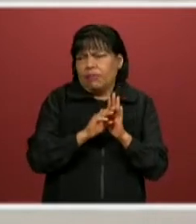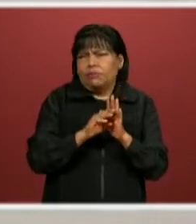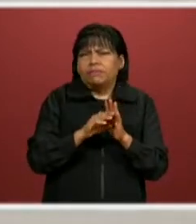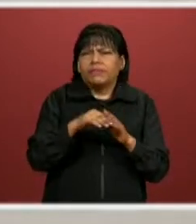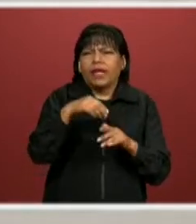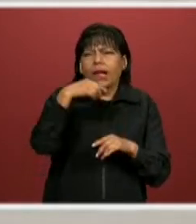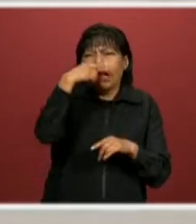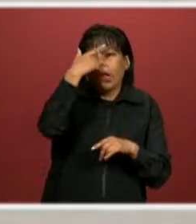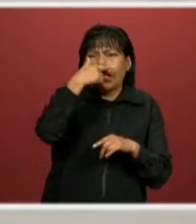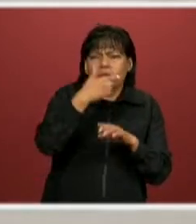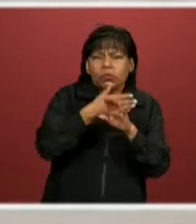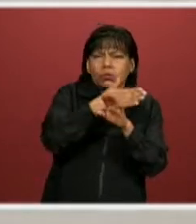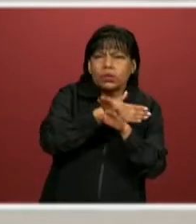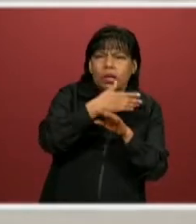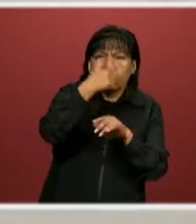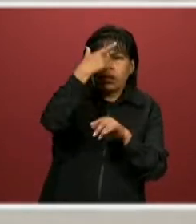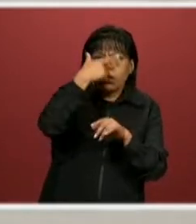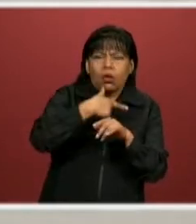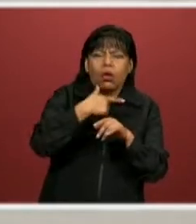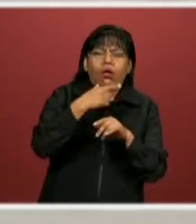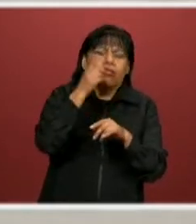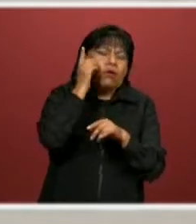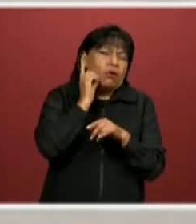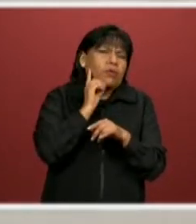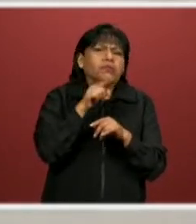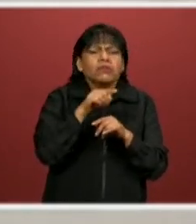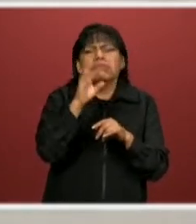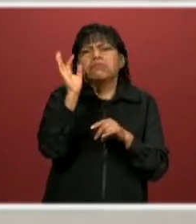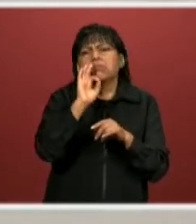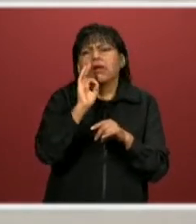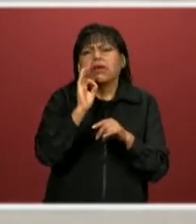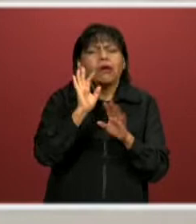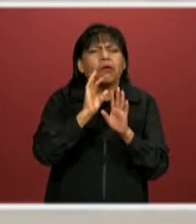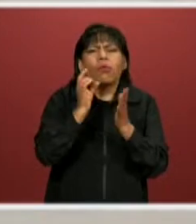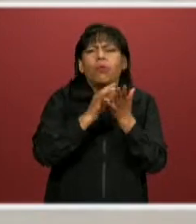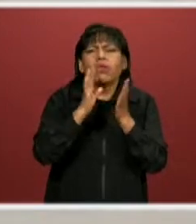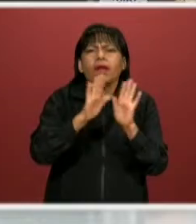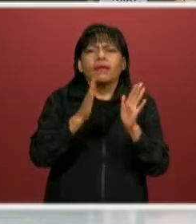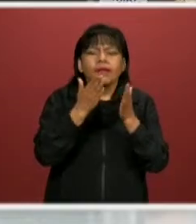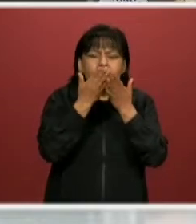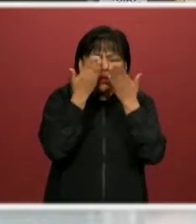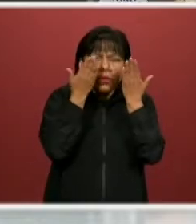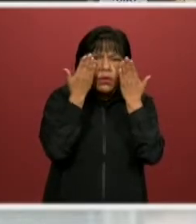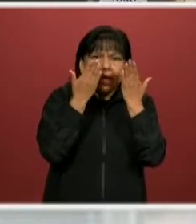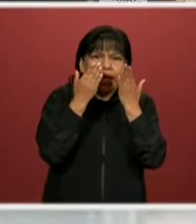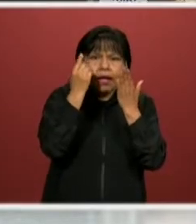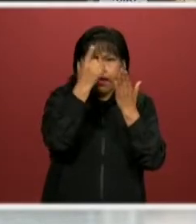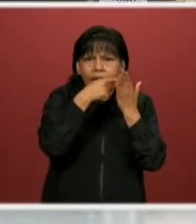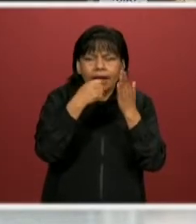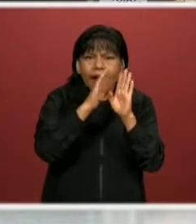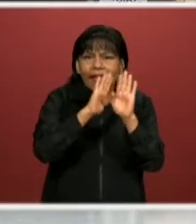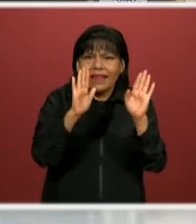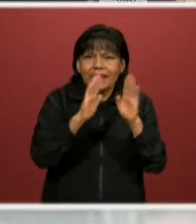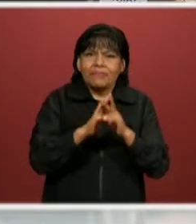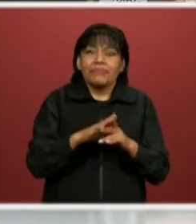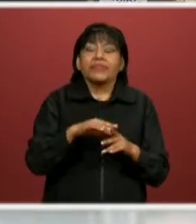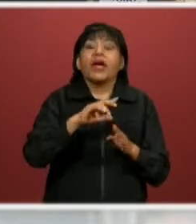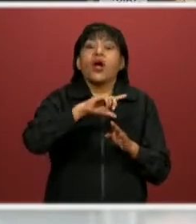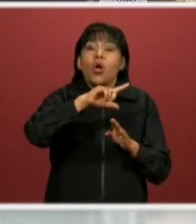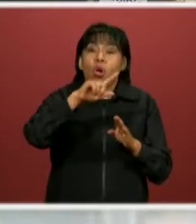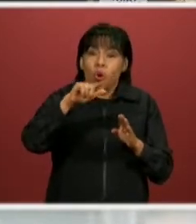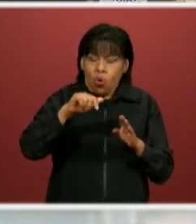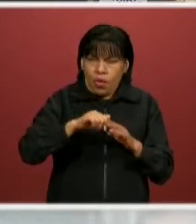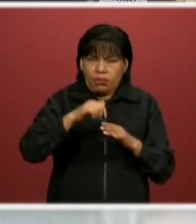puedo nada más lavar la carita y peinarme para estar guapo o guapa verdad bueno después de bañarnos